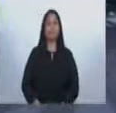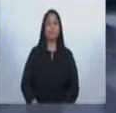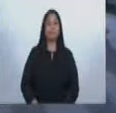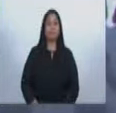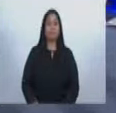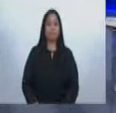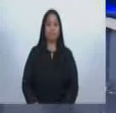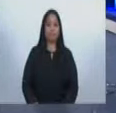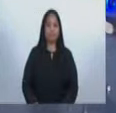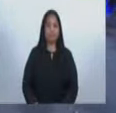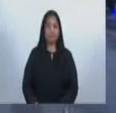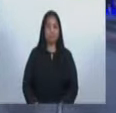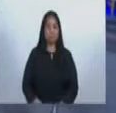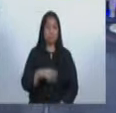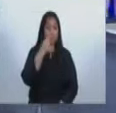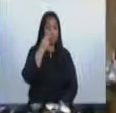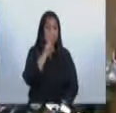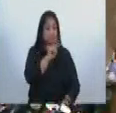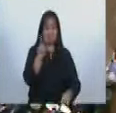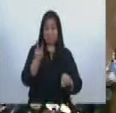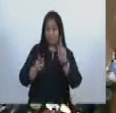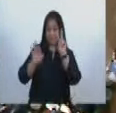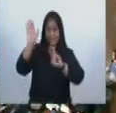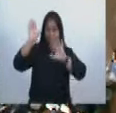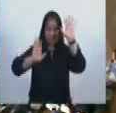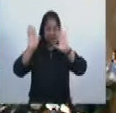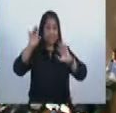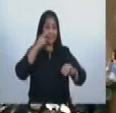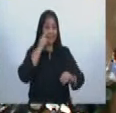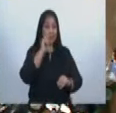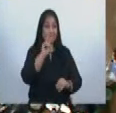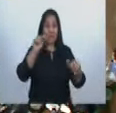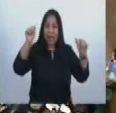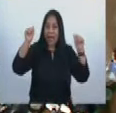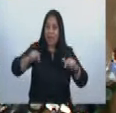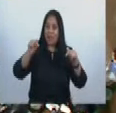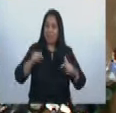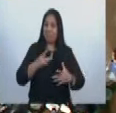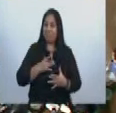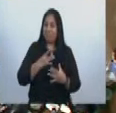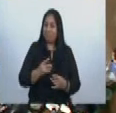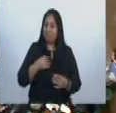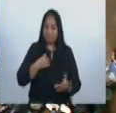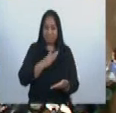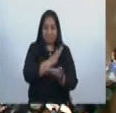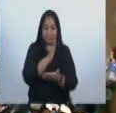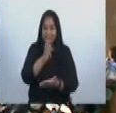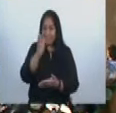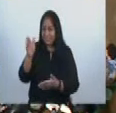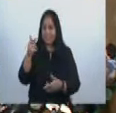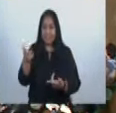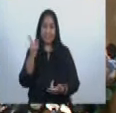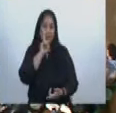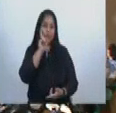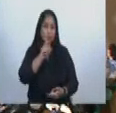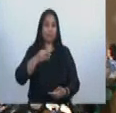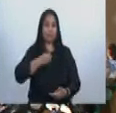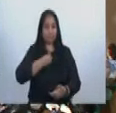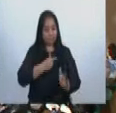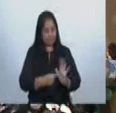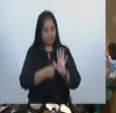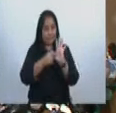institucional he visto varias manos levantadas estamos en el mejor interés de poder llegar a todos los jóvenes que quieren